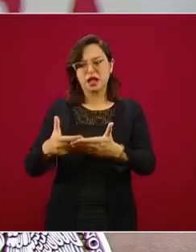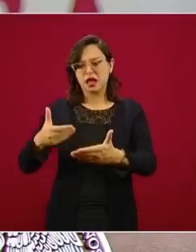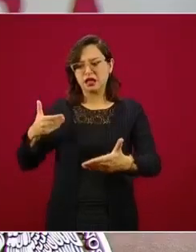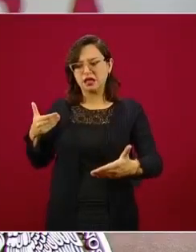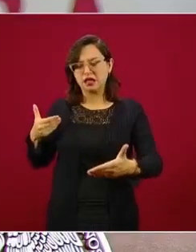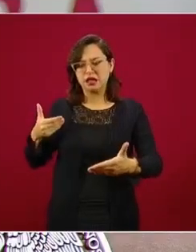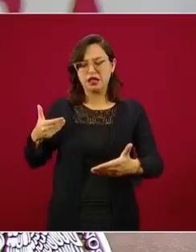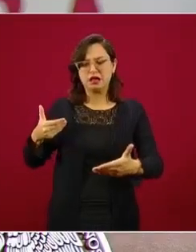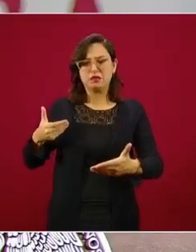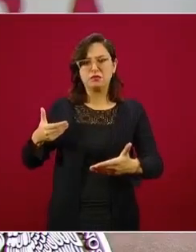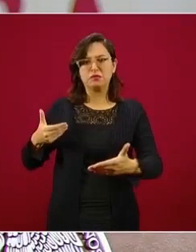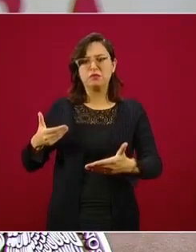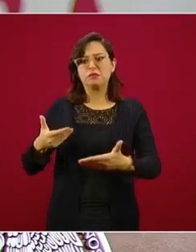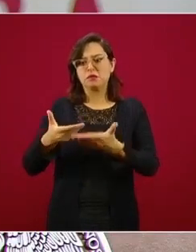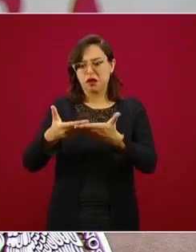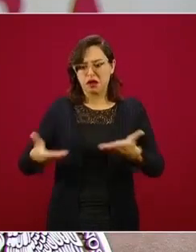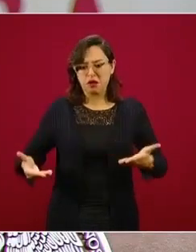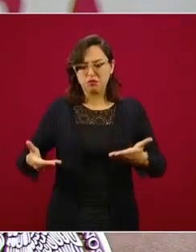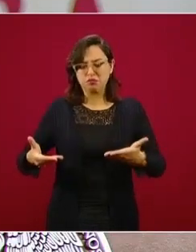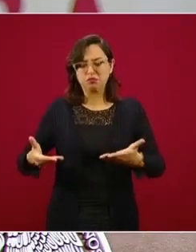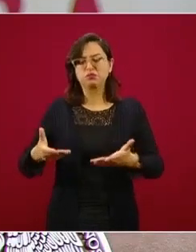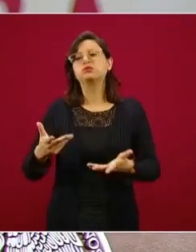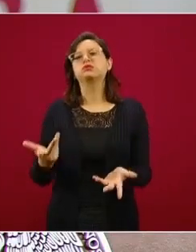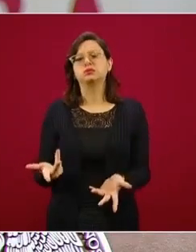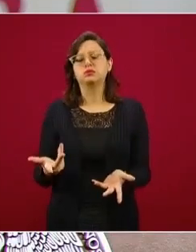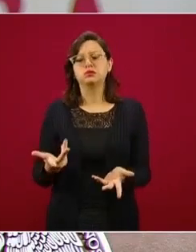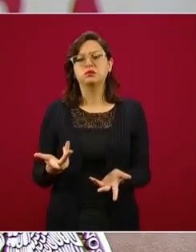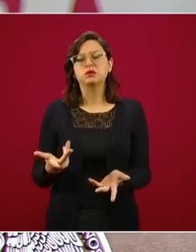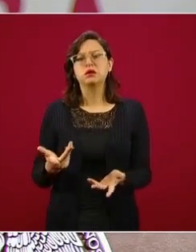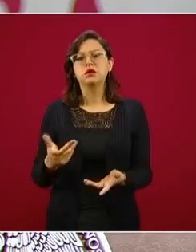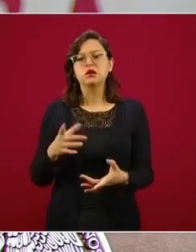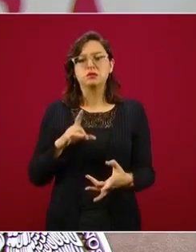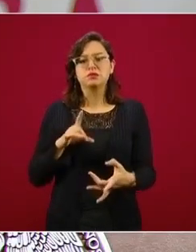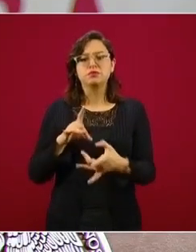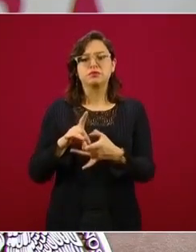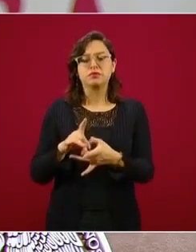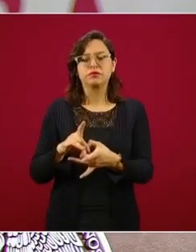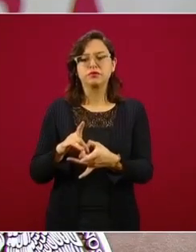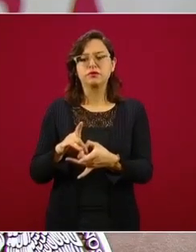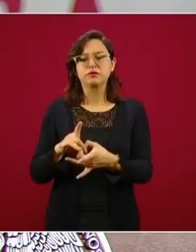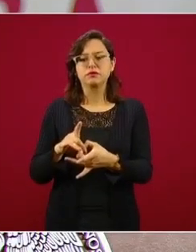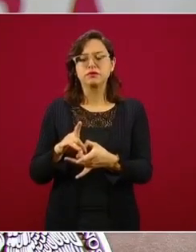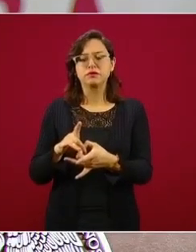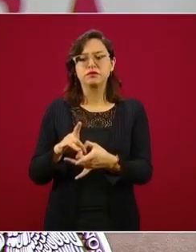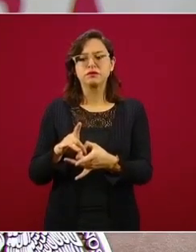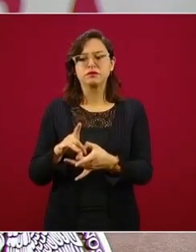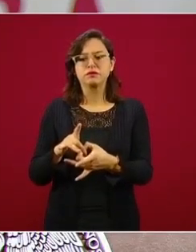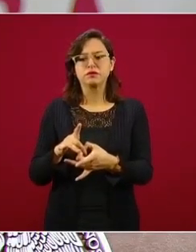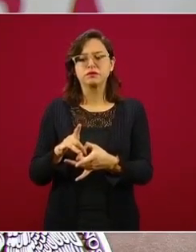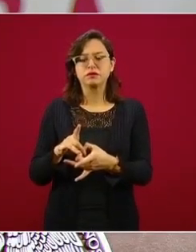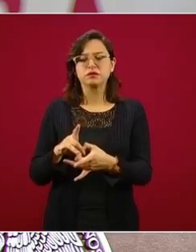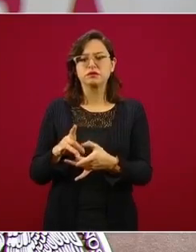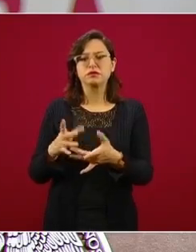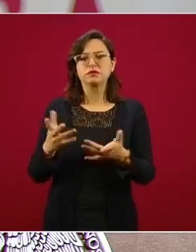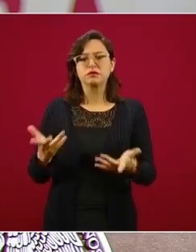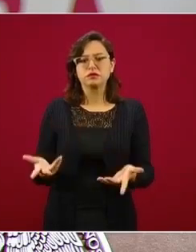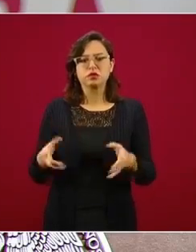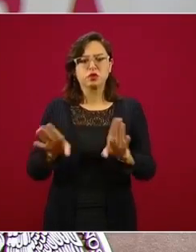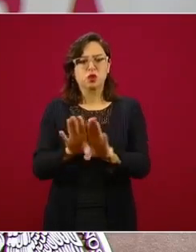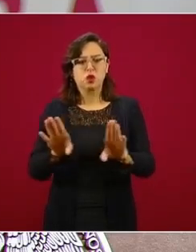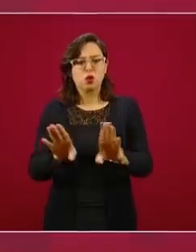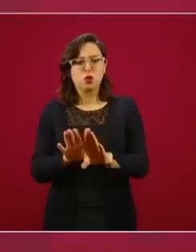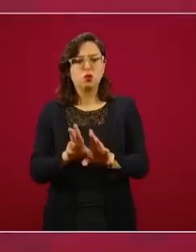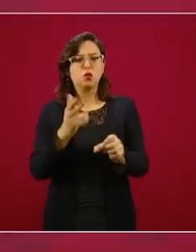hoy. Y esto está en relación con la estructura, con la formación de